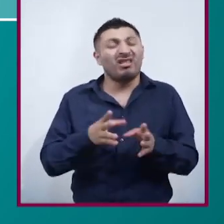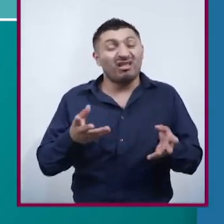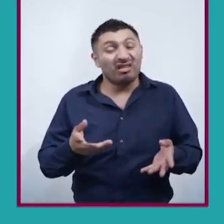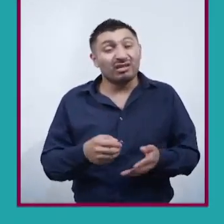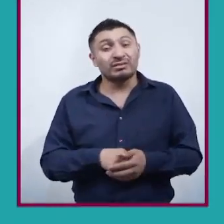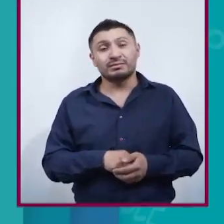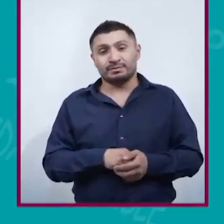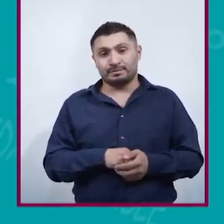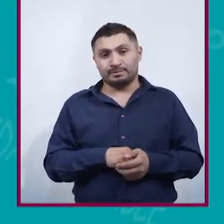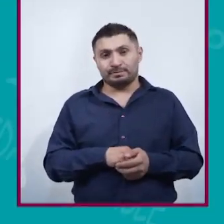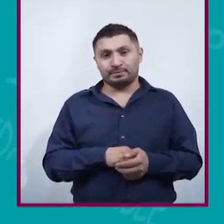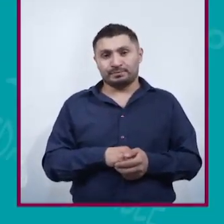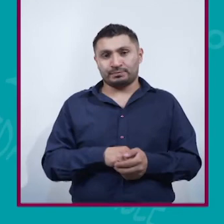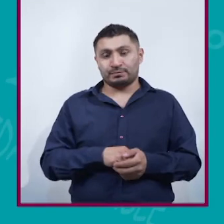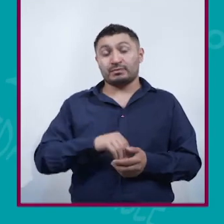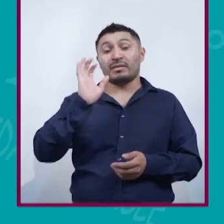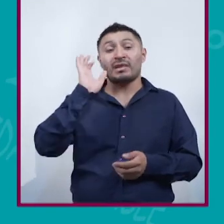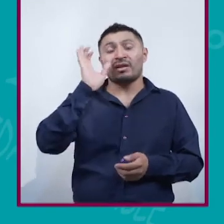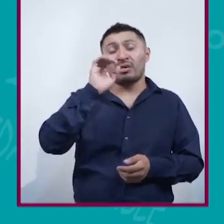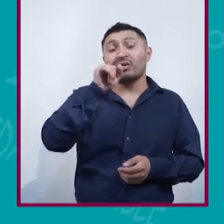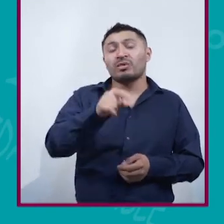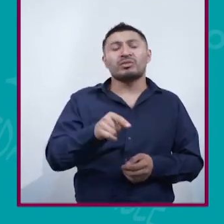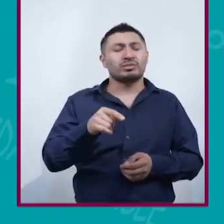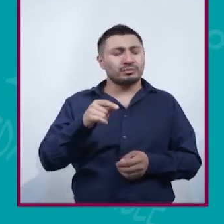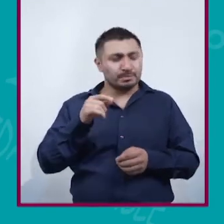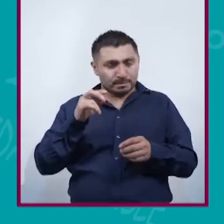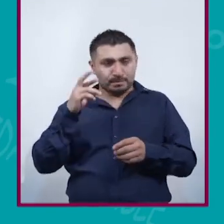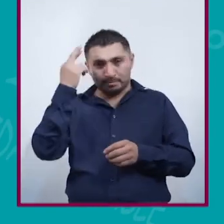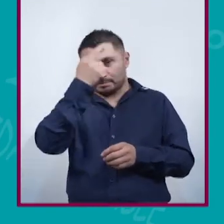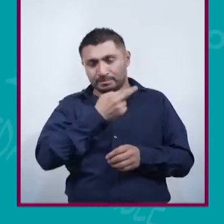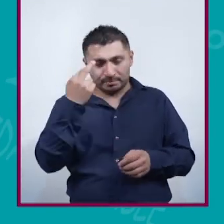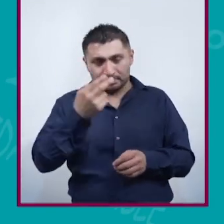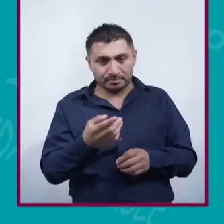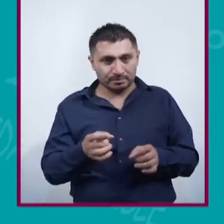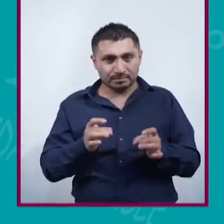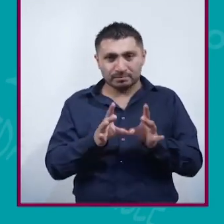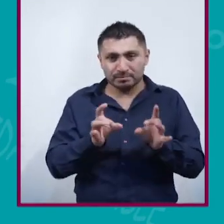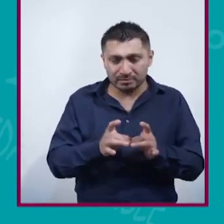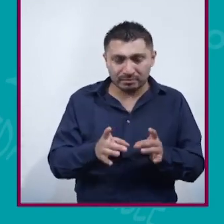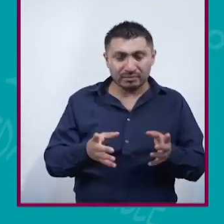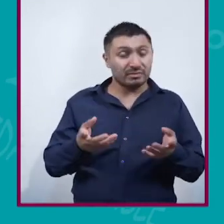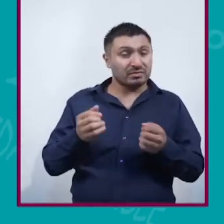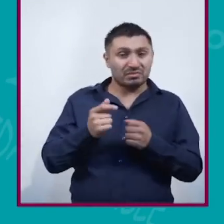fue? Cuando haces un seguimiento fotográfico de un fenómeno,